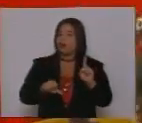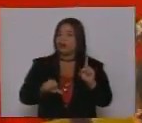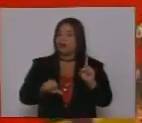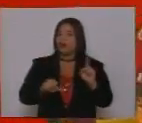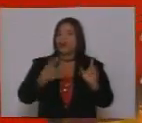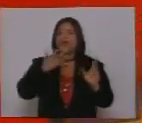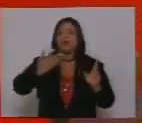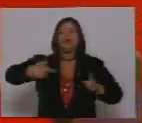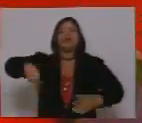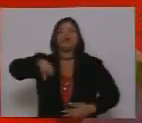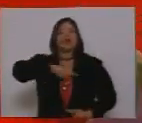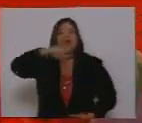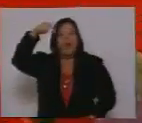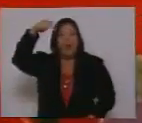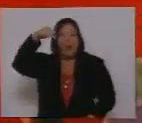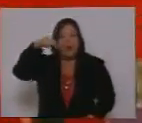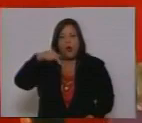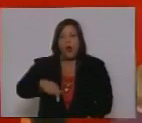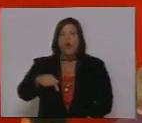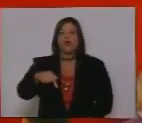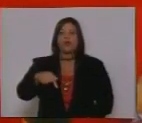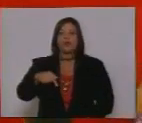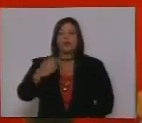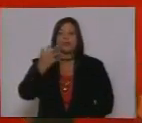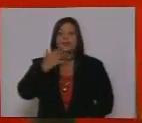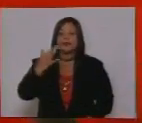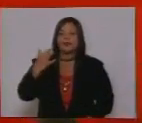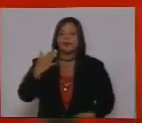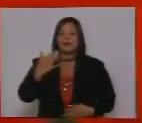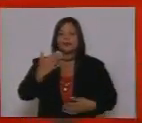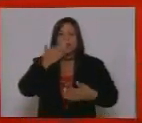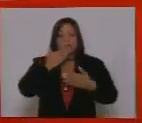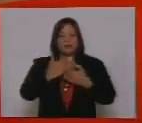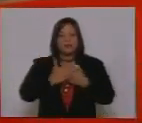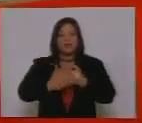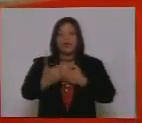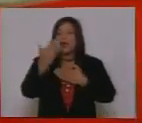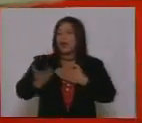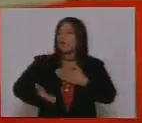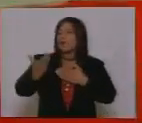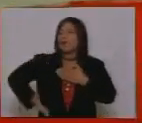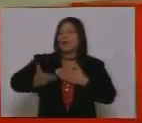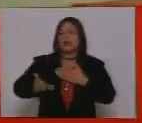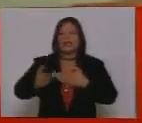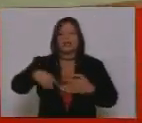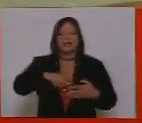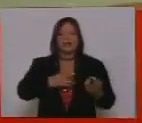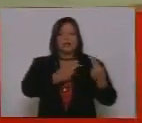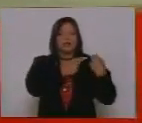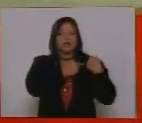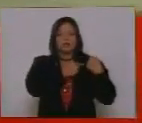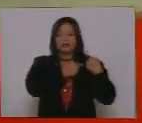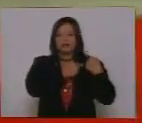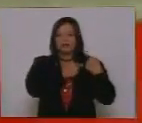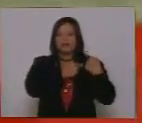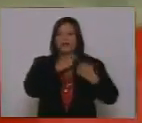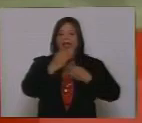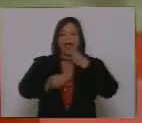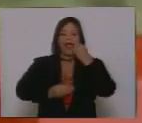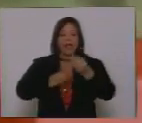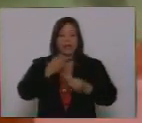que nosotros hoy nos tomemos como principio fundamental en